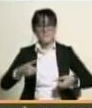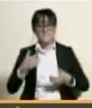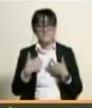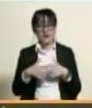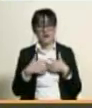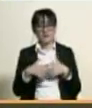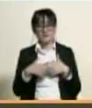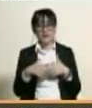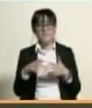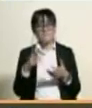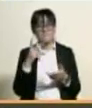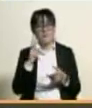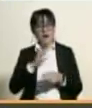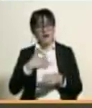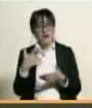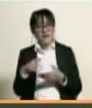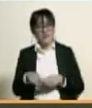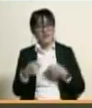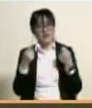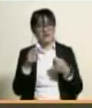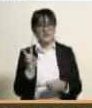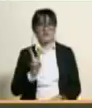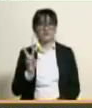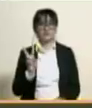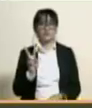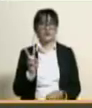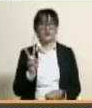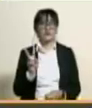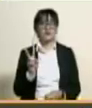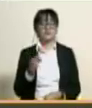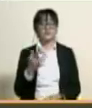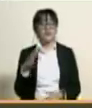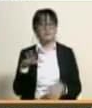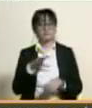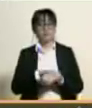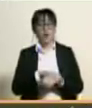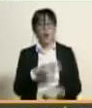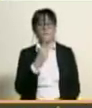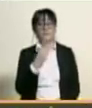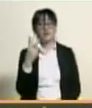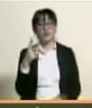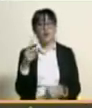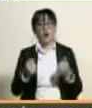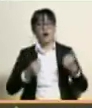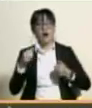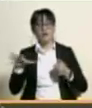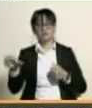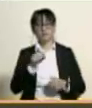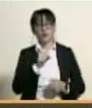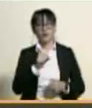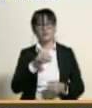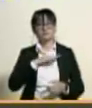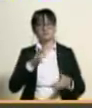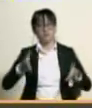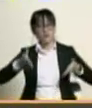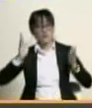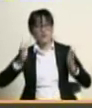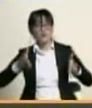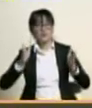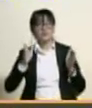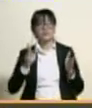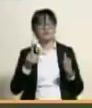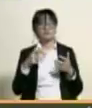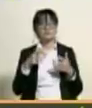Ya tenemos incautado a esta hora 22 vehículos y propiedades que forman parte del